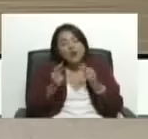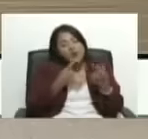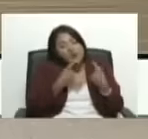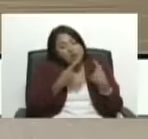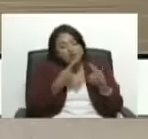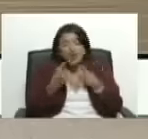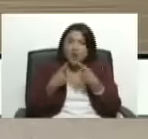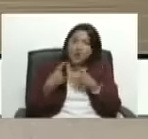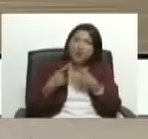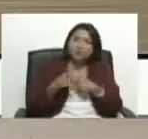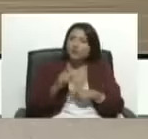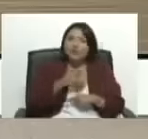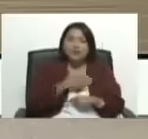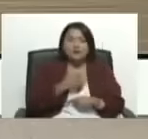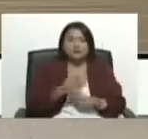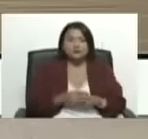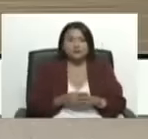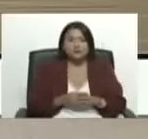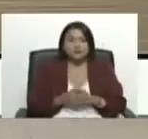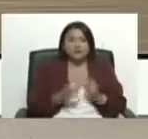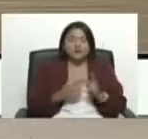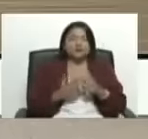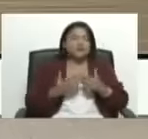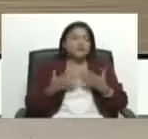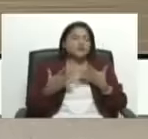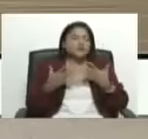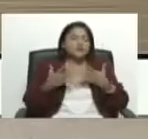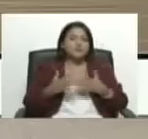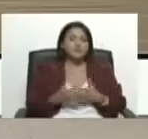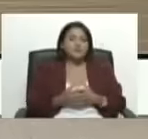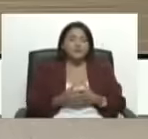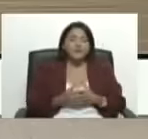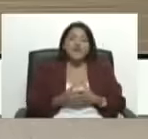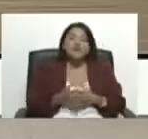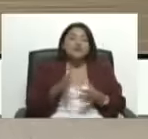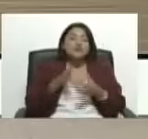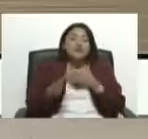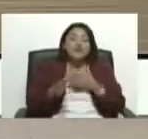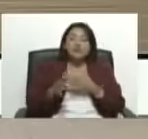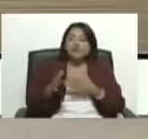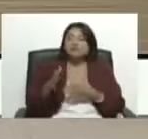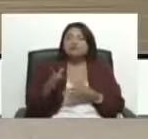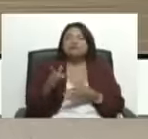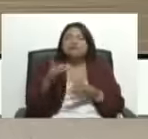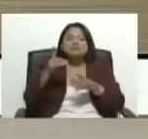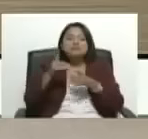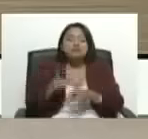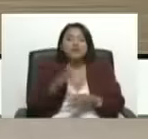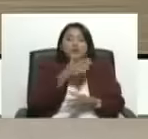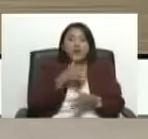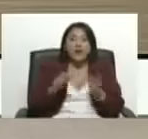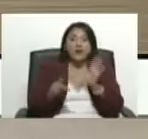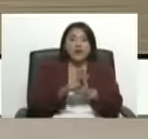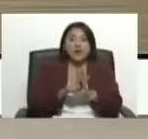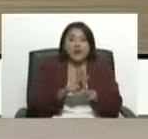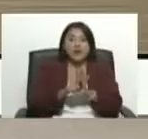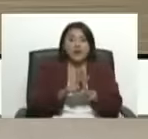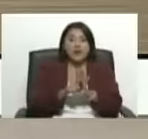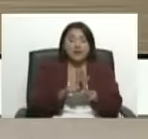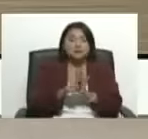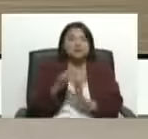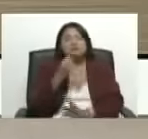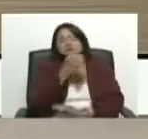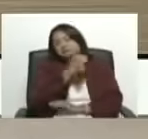Y fueron por la vía de la ilegalidad, que es dar la